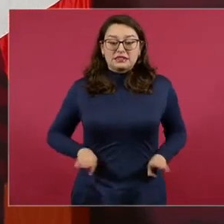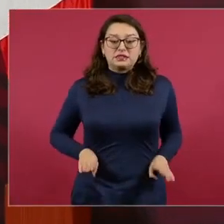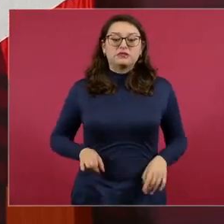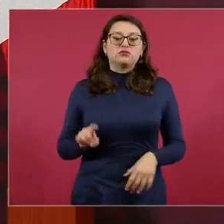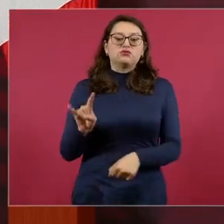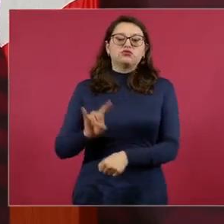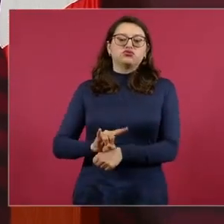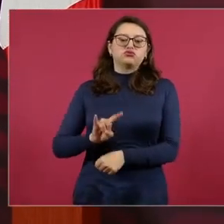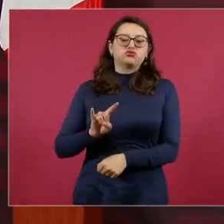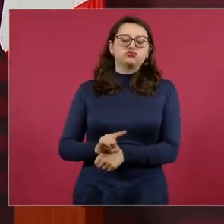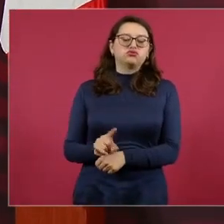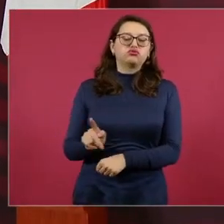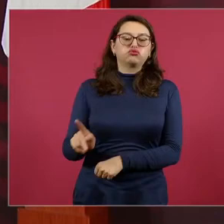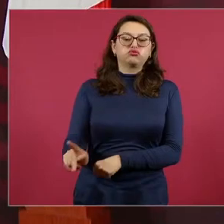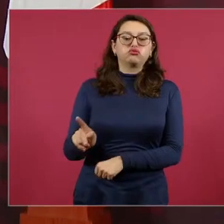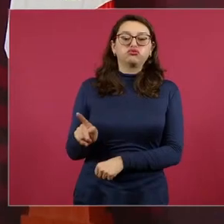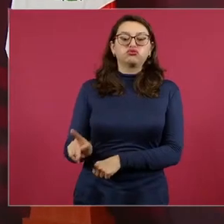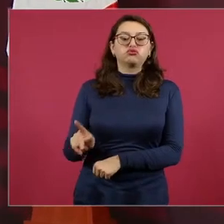simular,